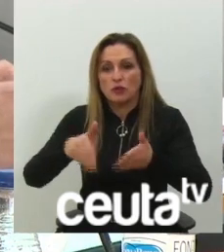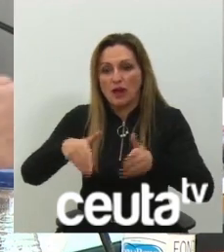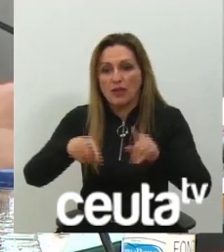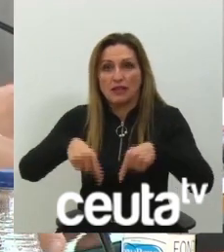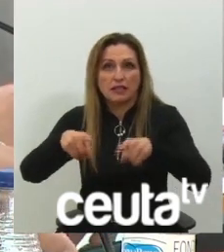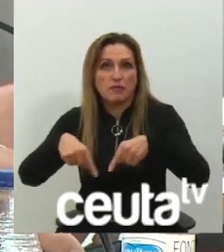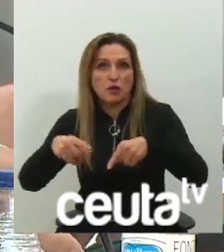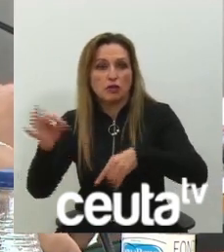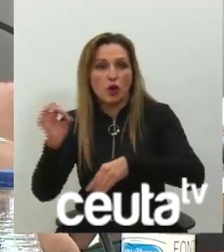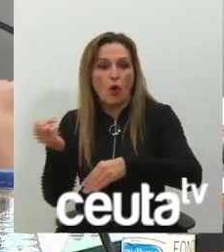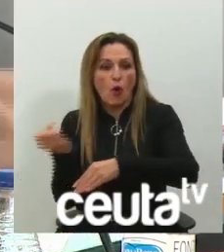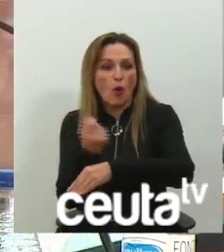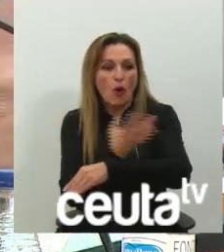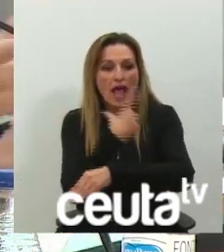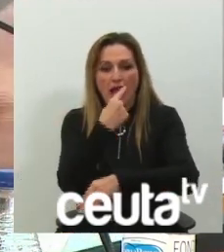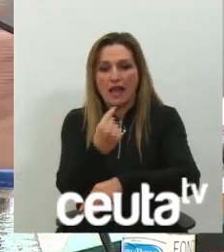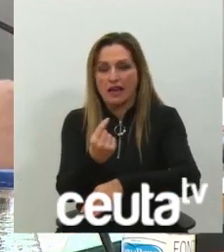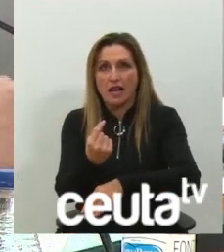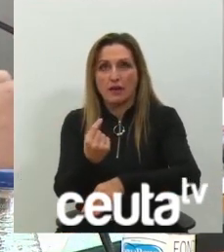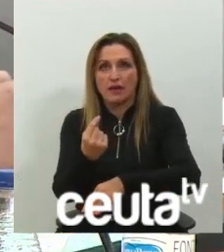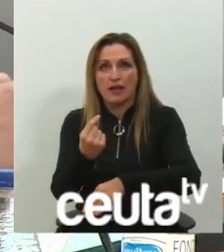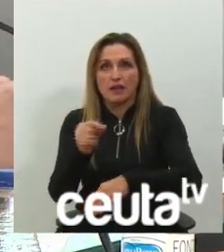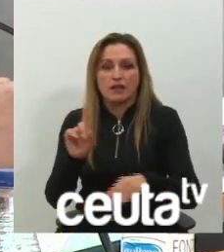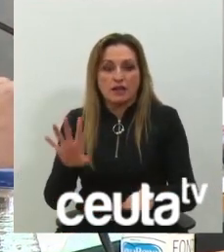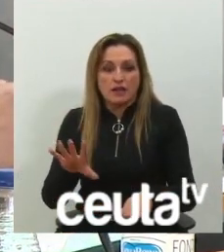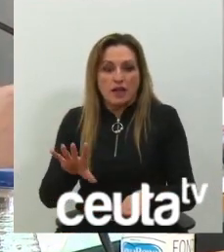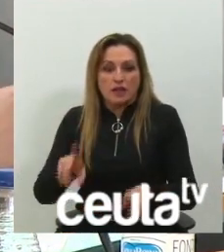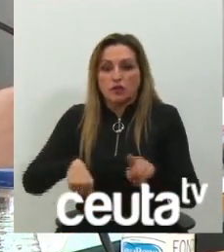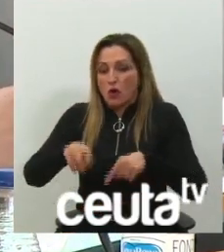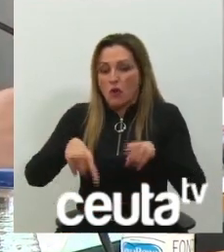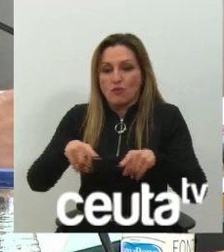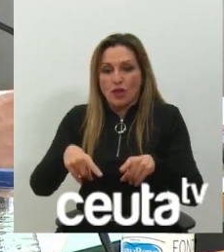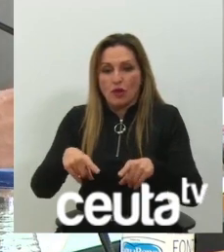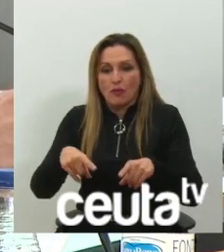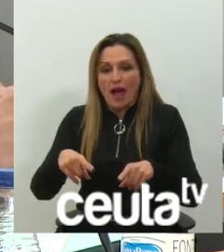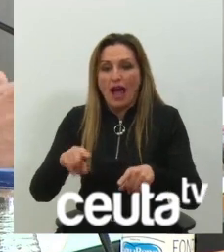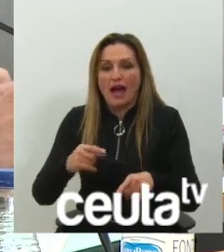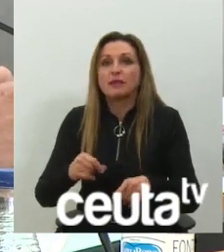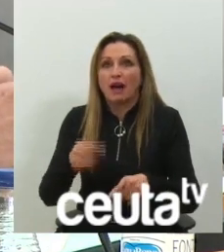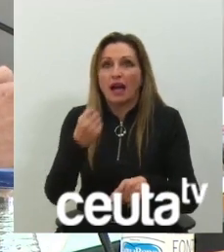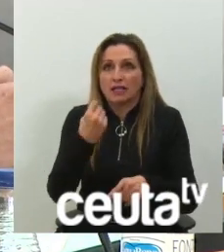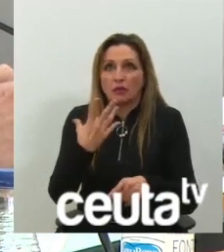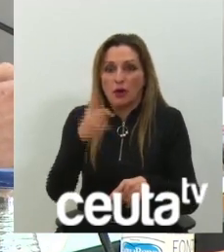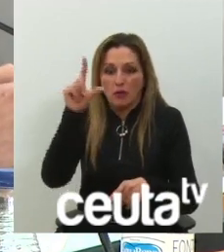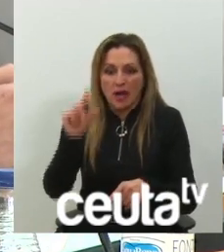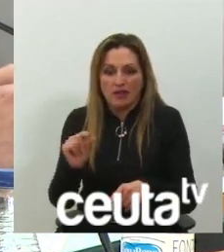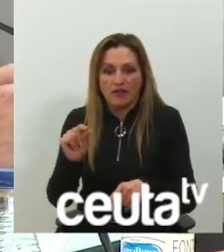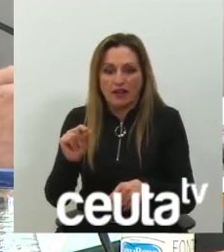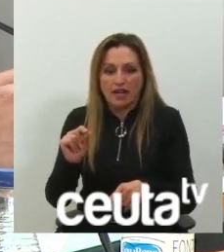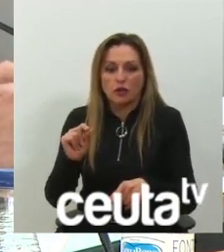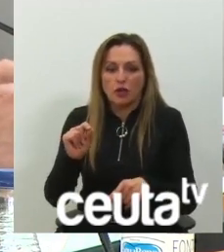el ave que parecía elitista resulta que es un medio bastante mucho más asequible y además un medio muy utilizado es